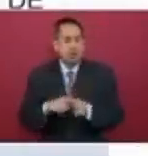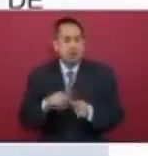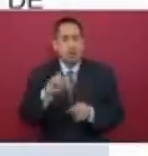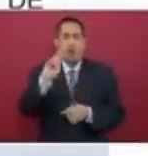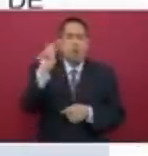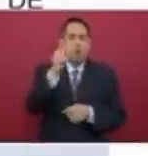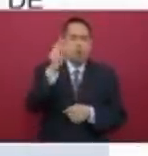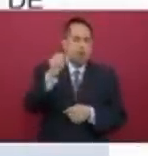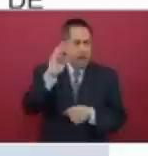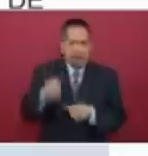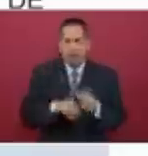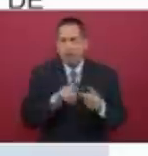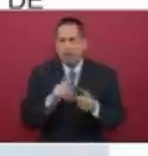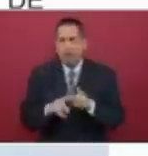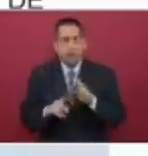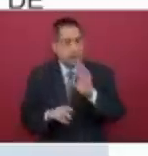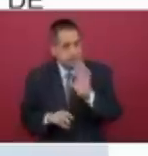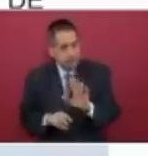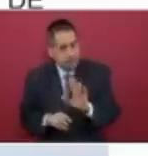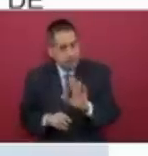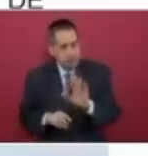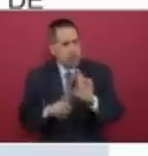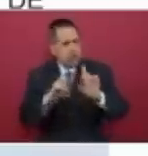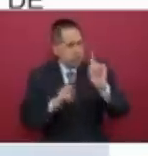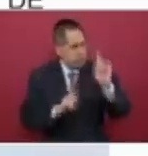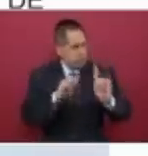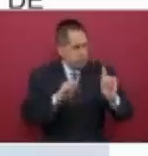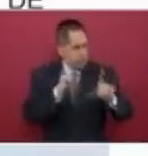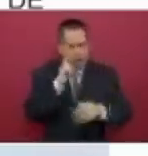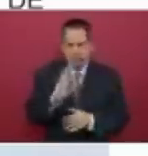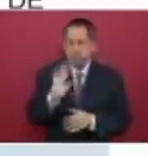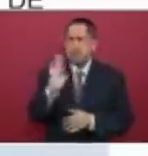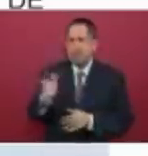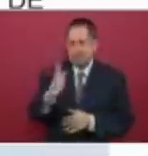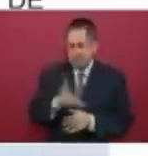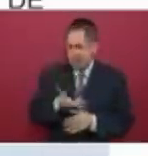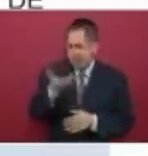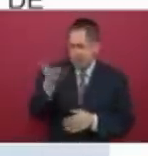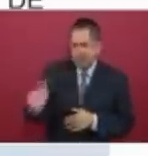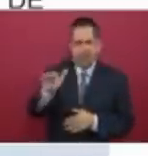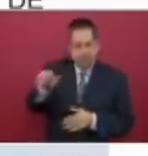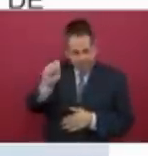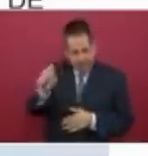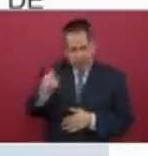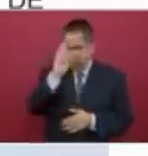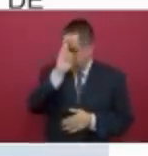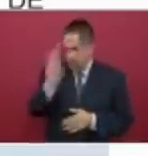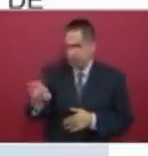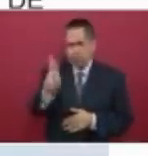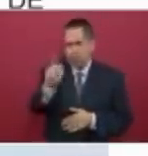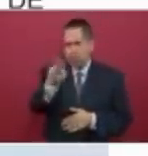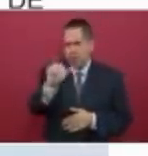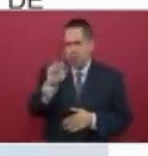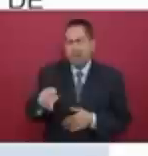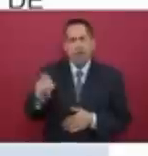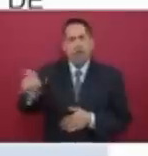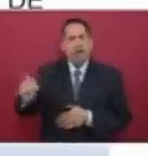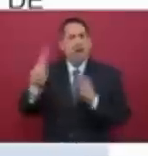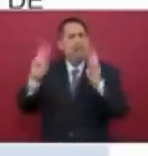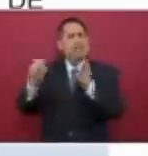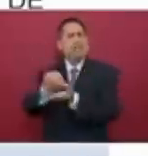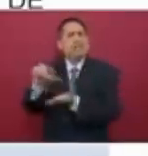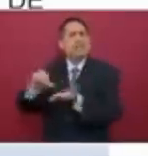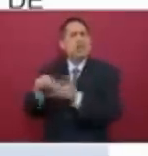nacional autonoma de mexico y bueno para no quedar dudas los dos hemos solicitado a la unam específicamente al centro sismológico